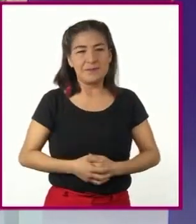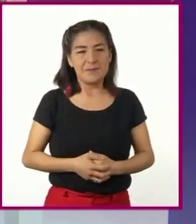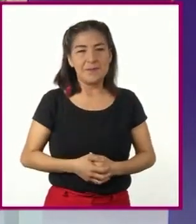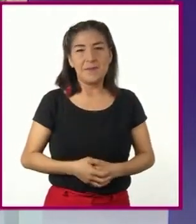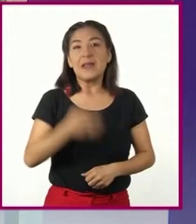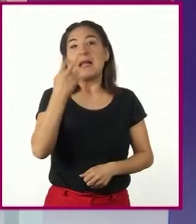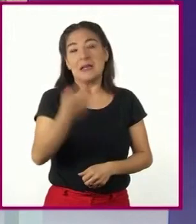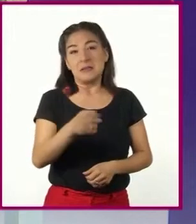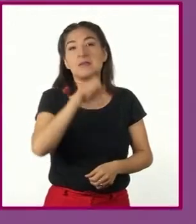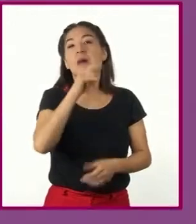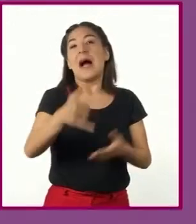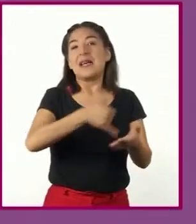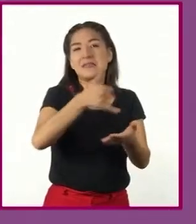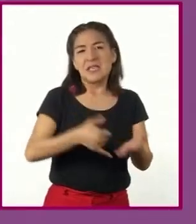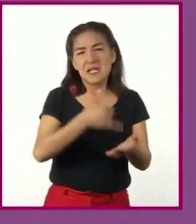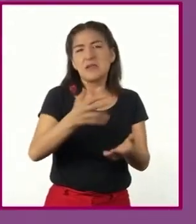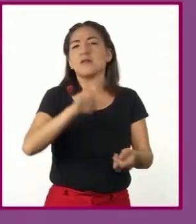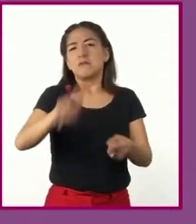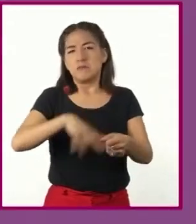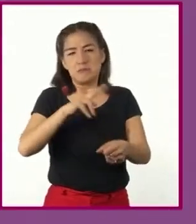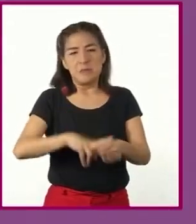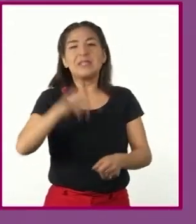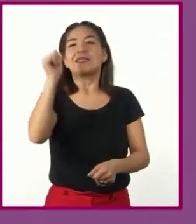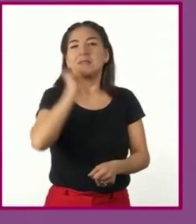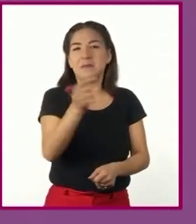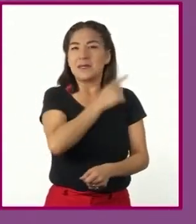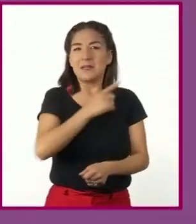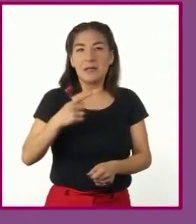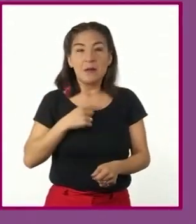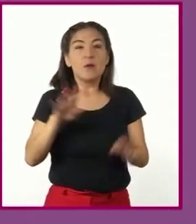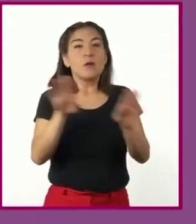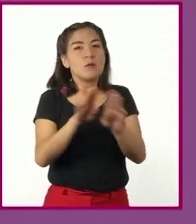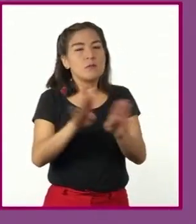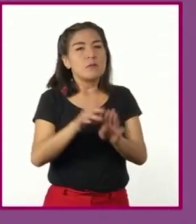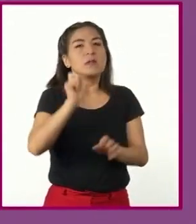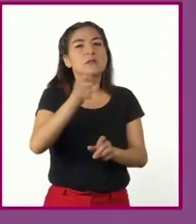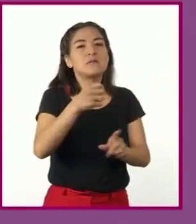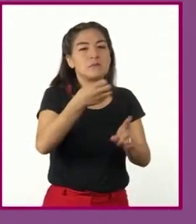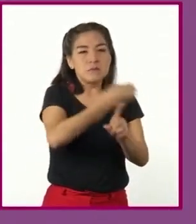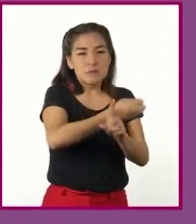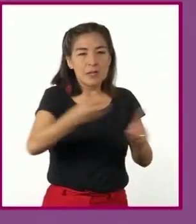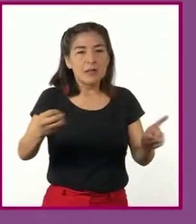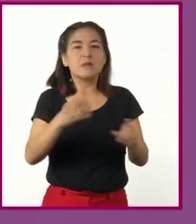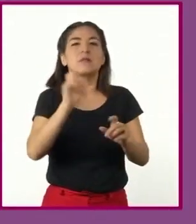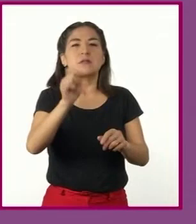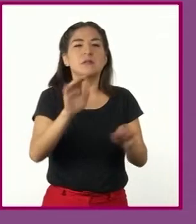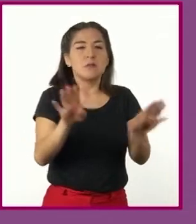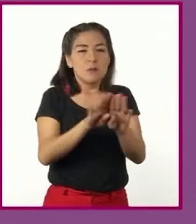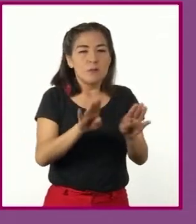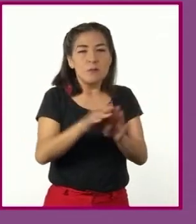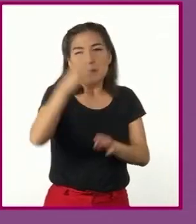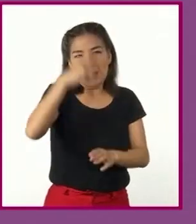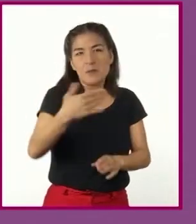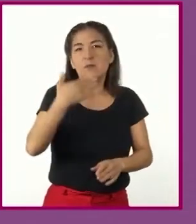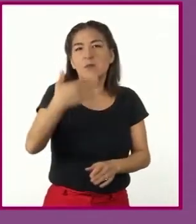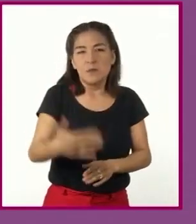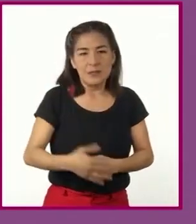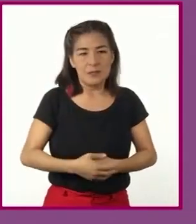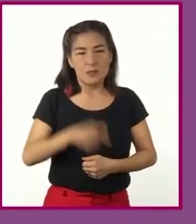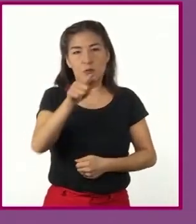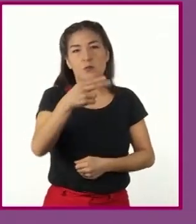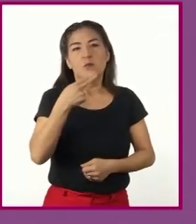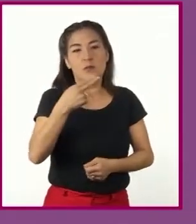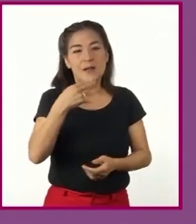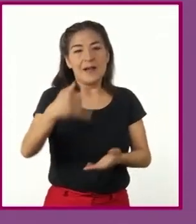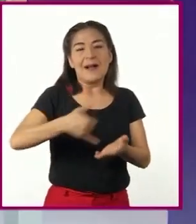con cualquier aceite esencial, siempre asegúrense de seguir las precauciones de seguridad adecuadas cuando usen el